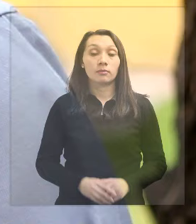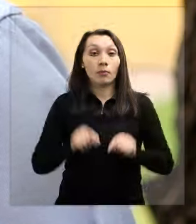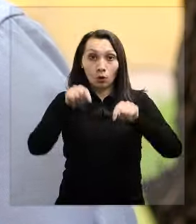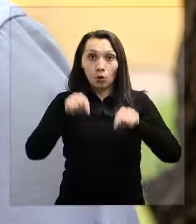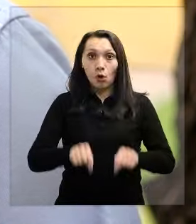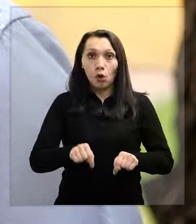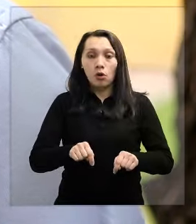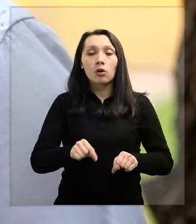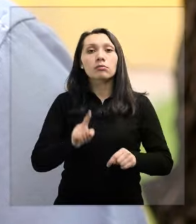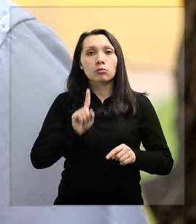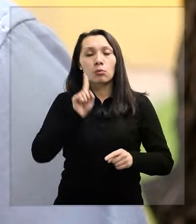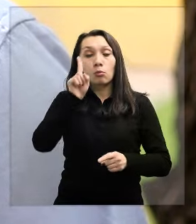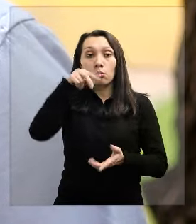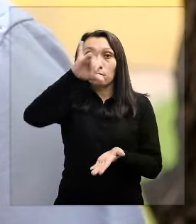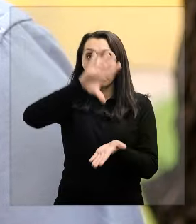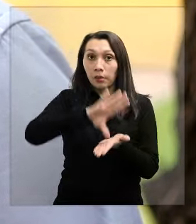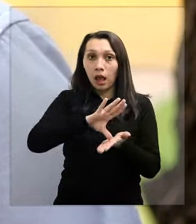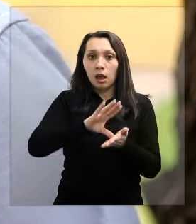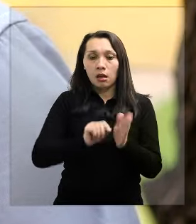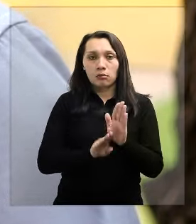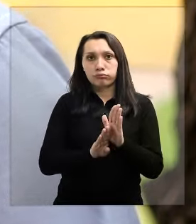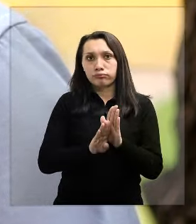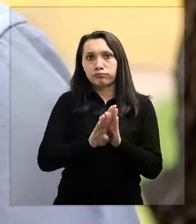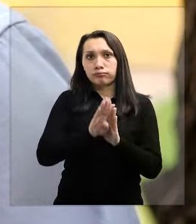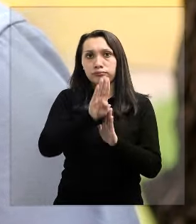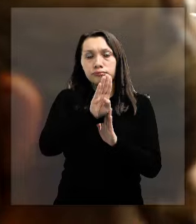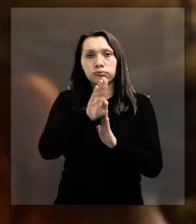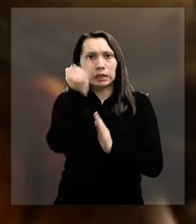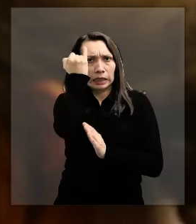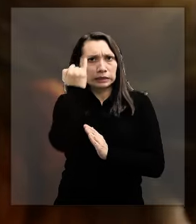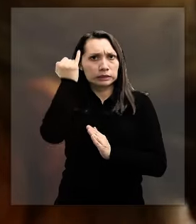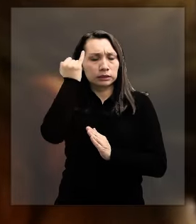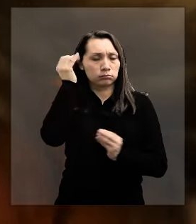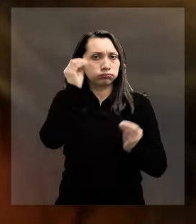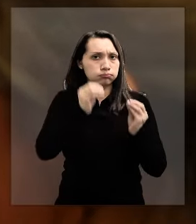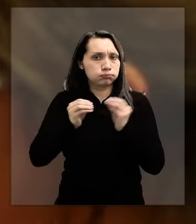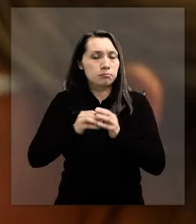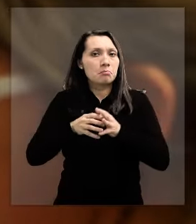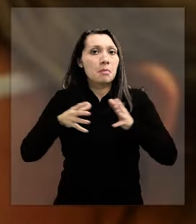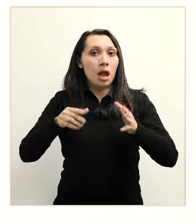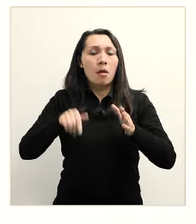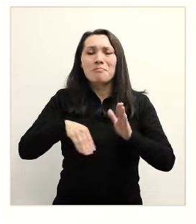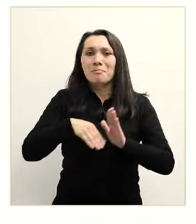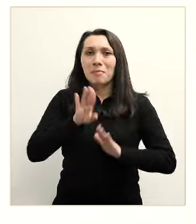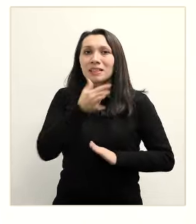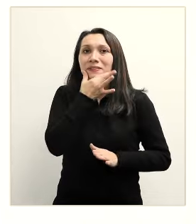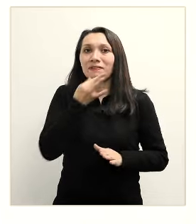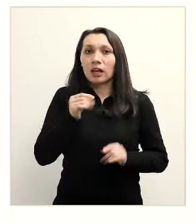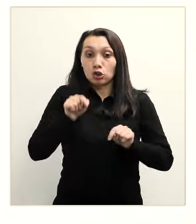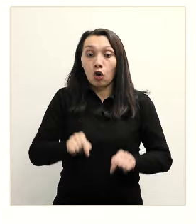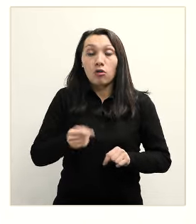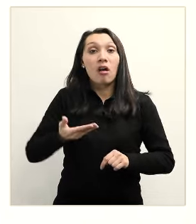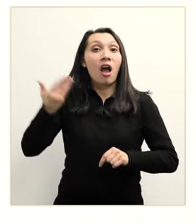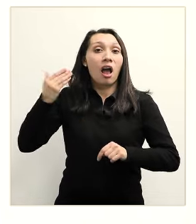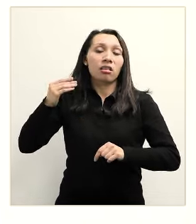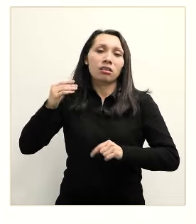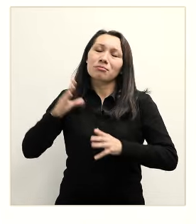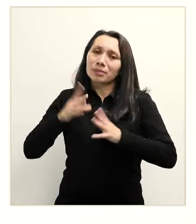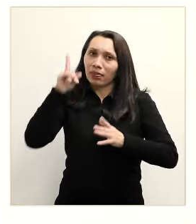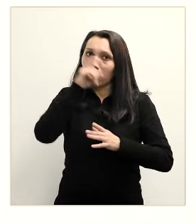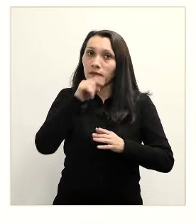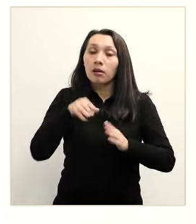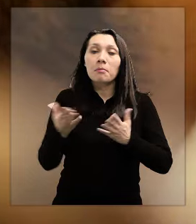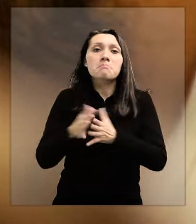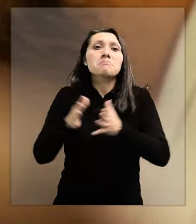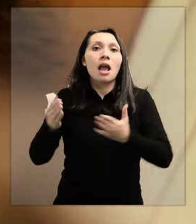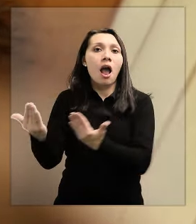Hoy estamos en un país que está creciendo mucho a nivel intelectual. Hoy en día es muchísimo más fácil que hace algunos años, sobre todo por